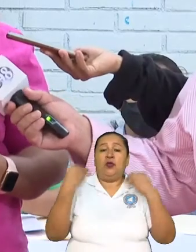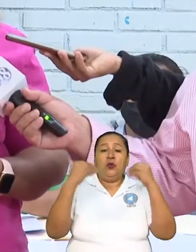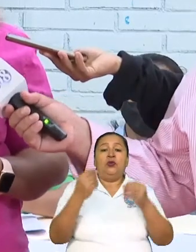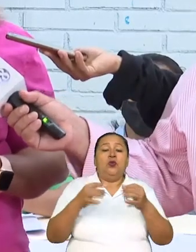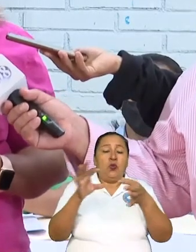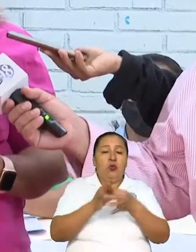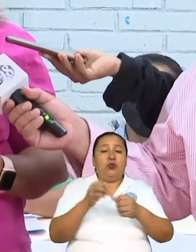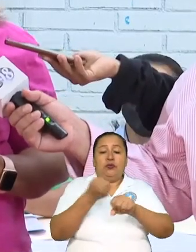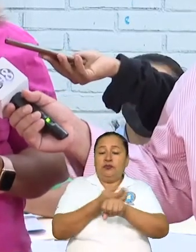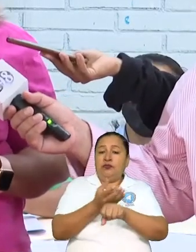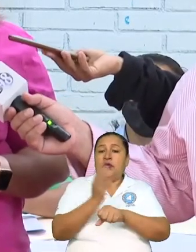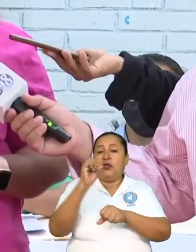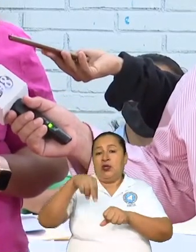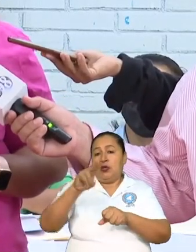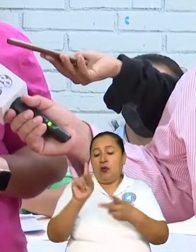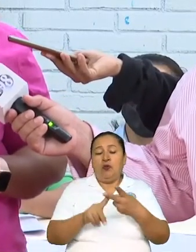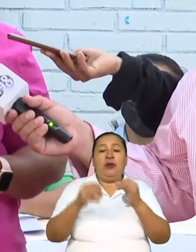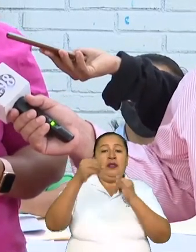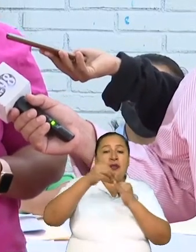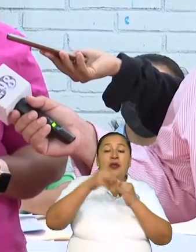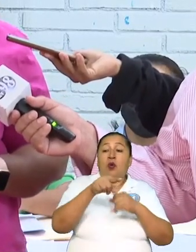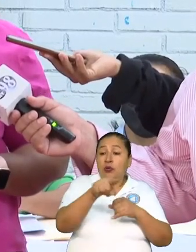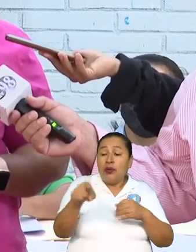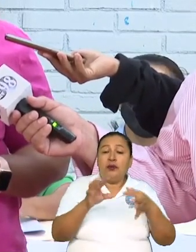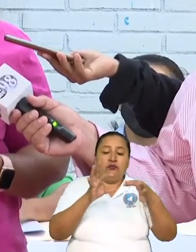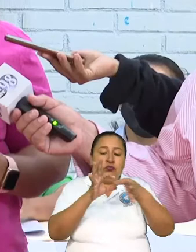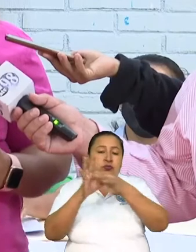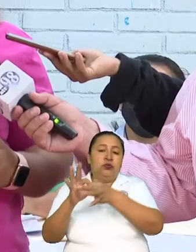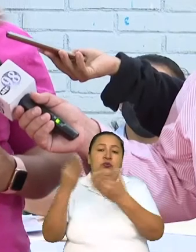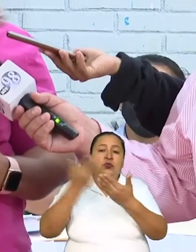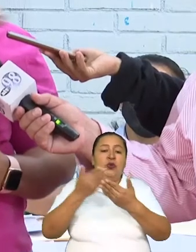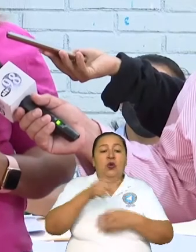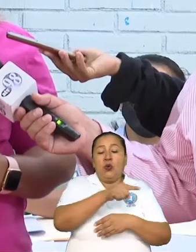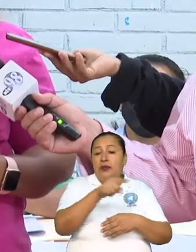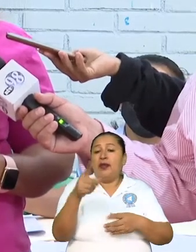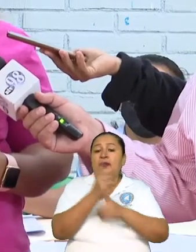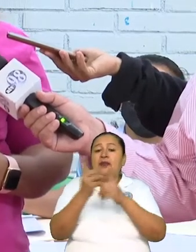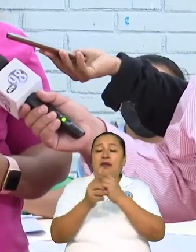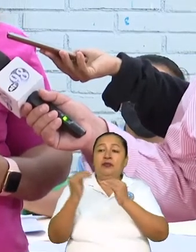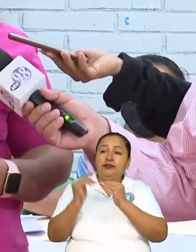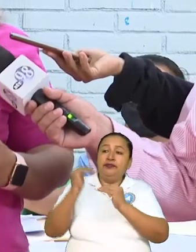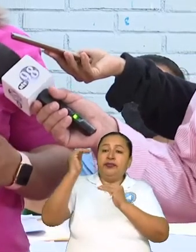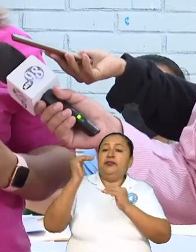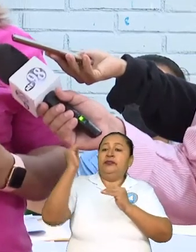e INATEC, estamos asegurando la continuidad educativa que todos ustedes deben de aspirar a